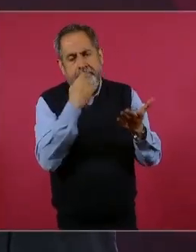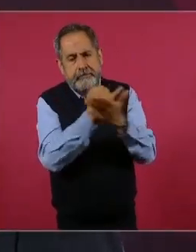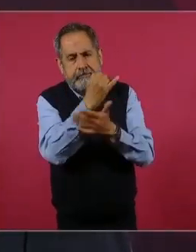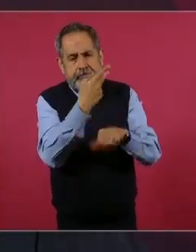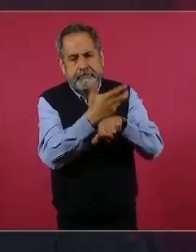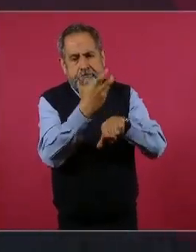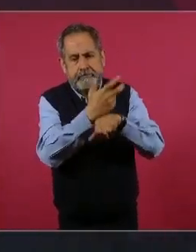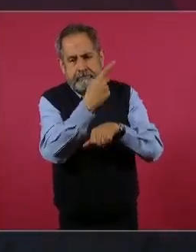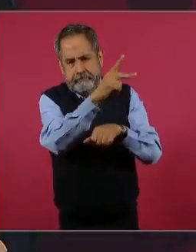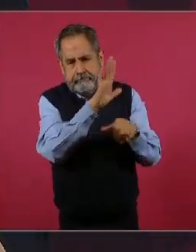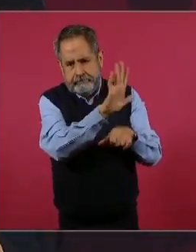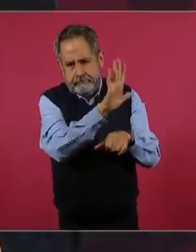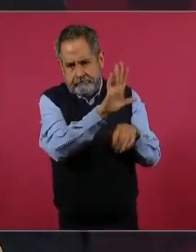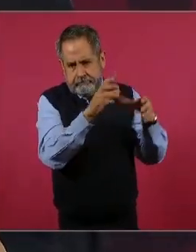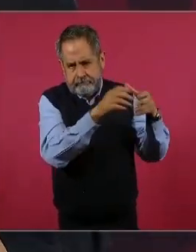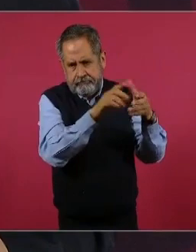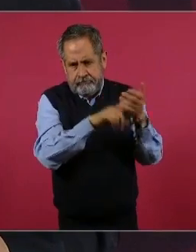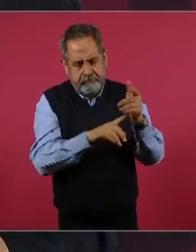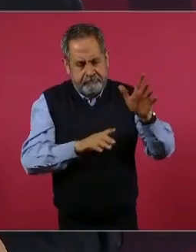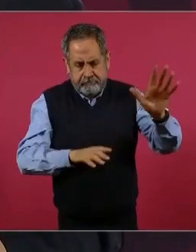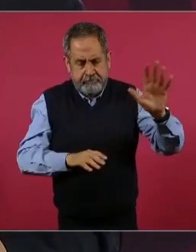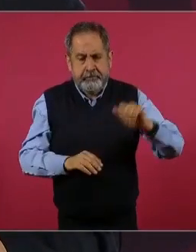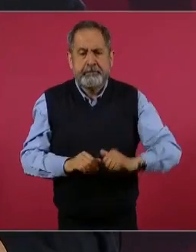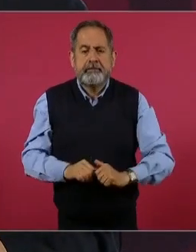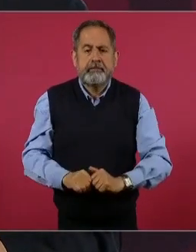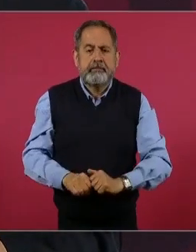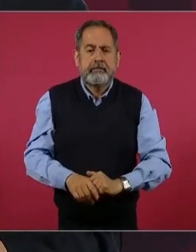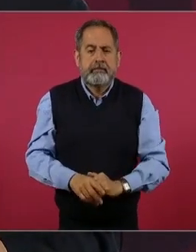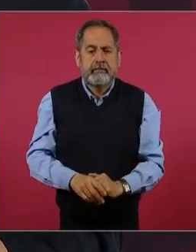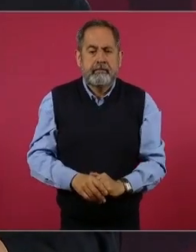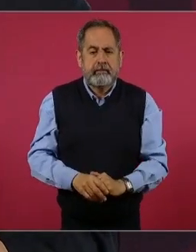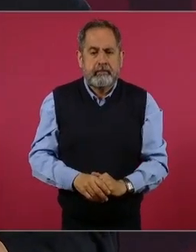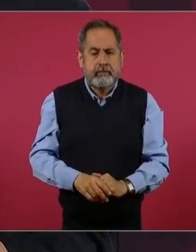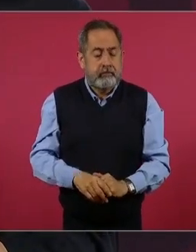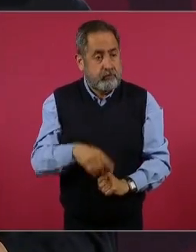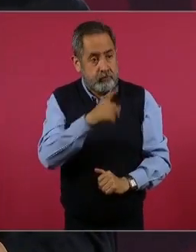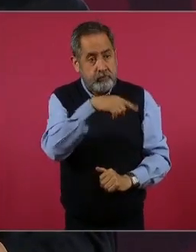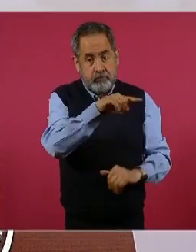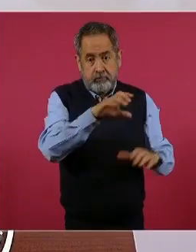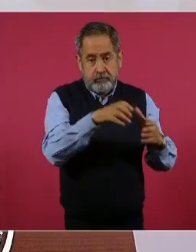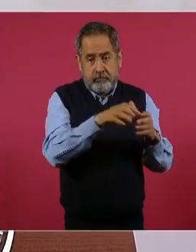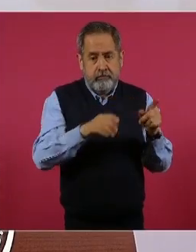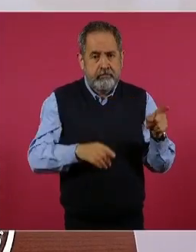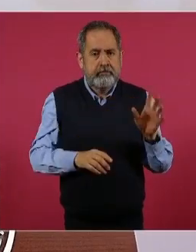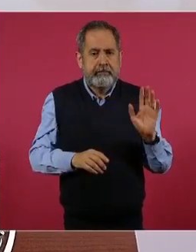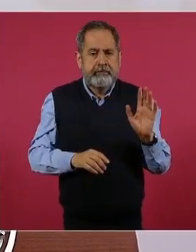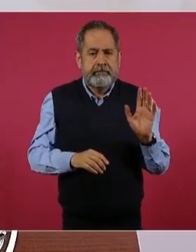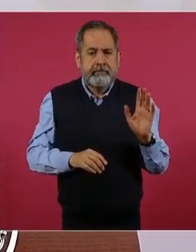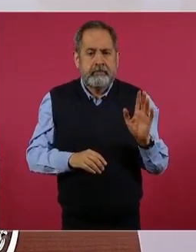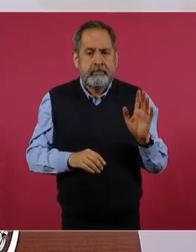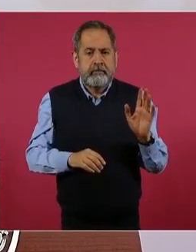decisión del gobierno de Estados Unidos. Ellos